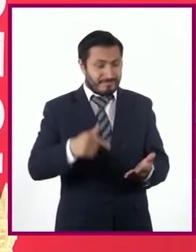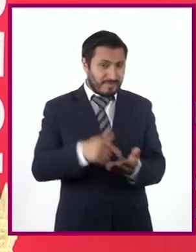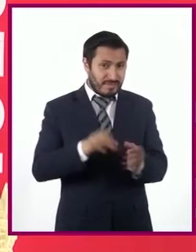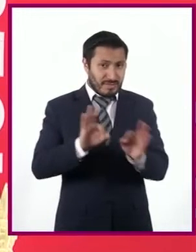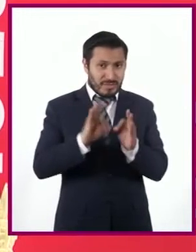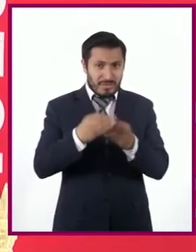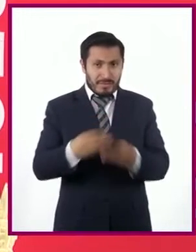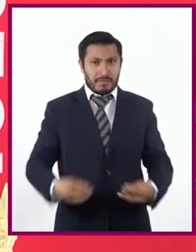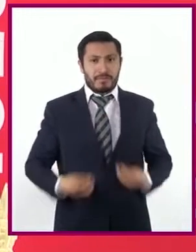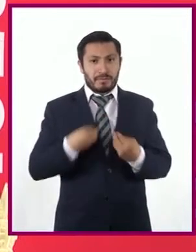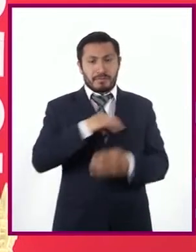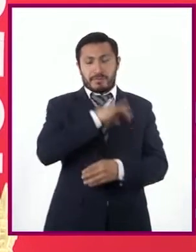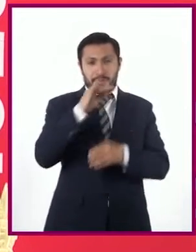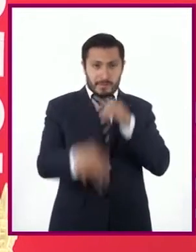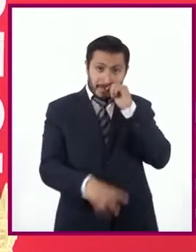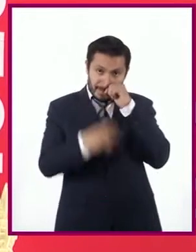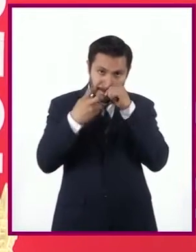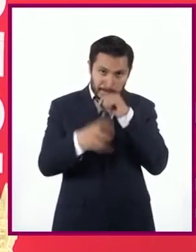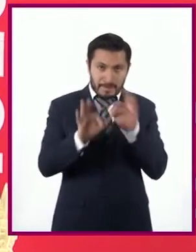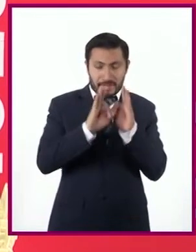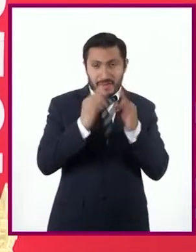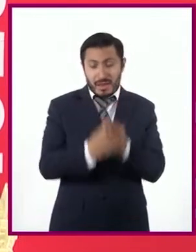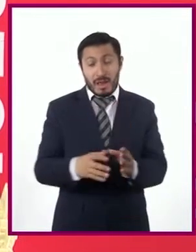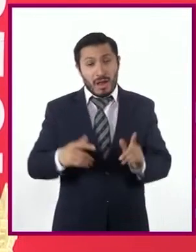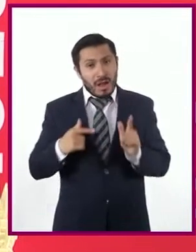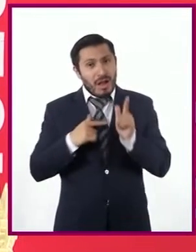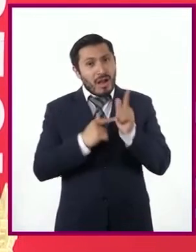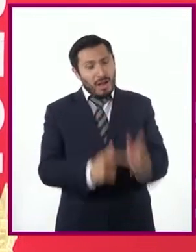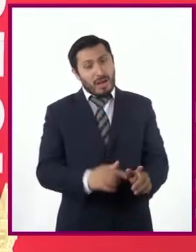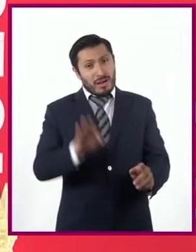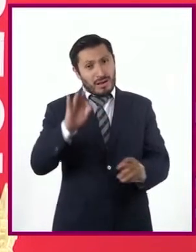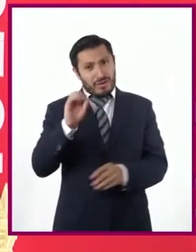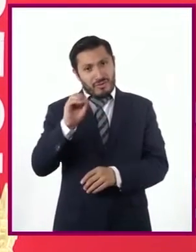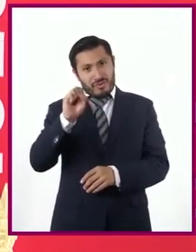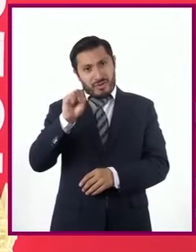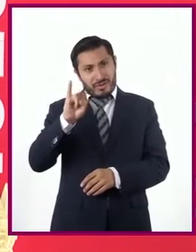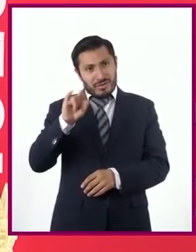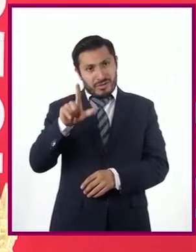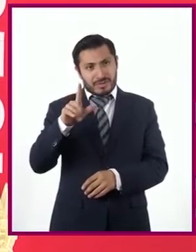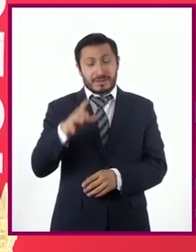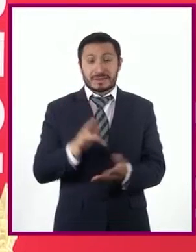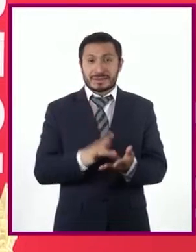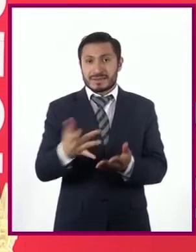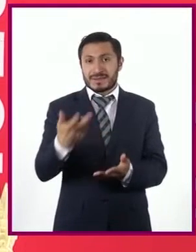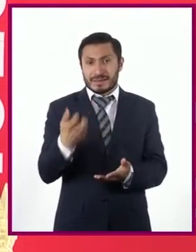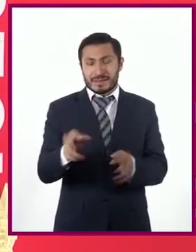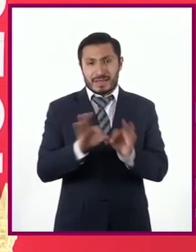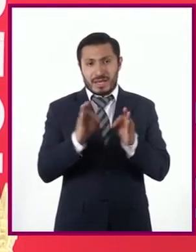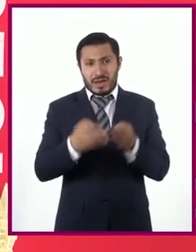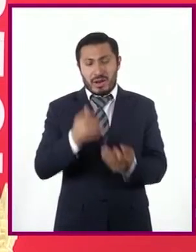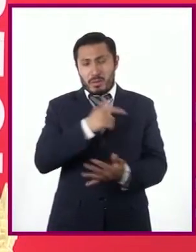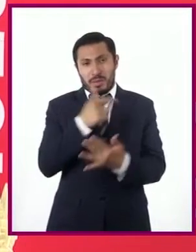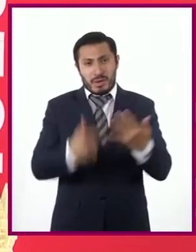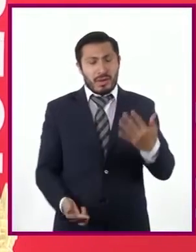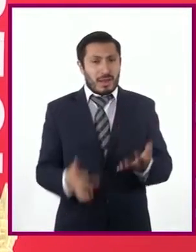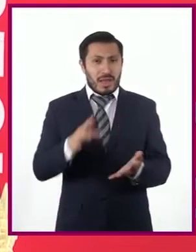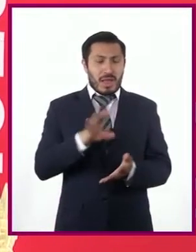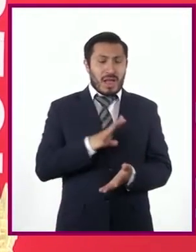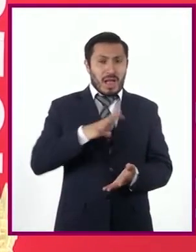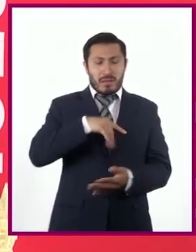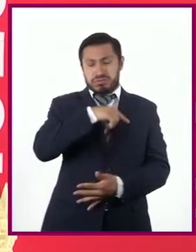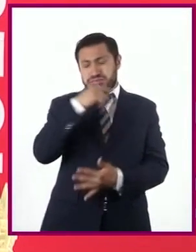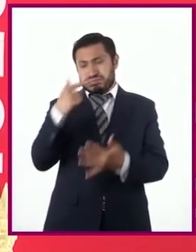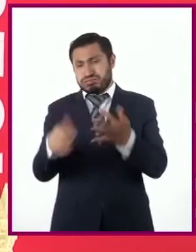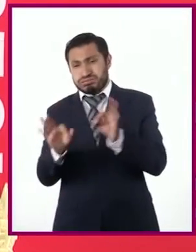vida será la forma en la que fosilizan. Gracias a esta variedad de condiciones de fosilización, tenemos varios tipos de